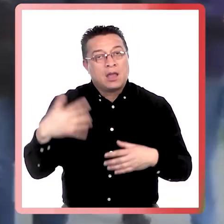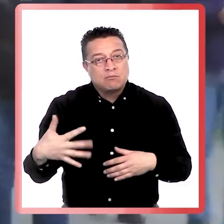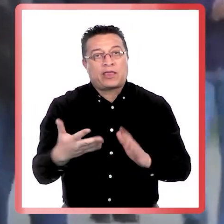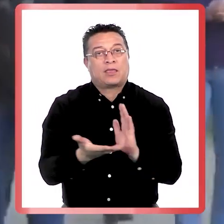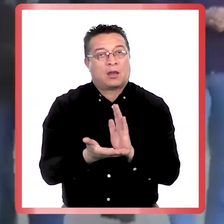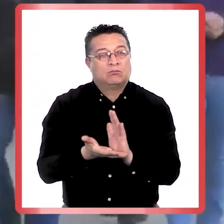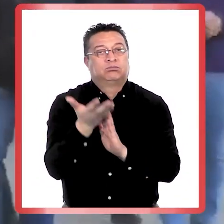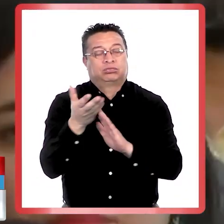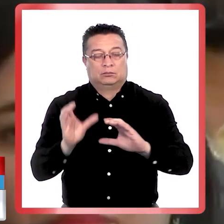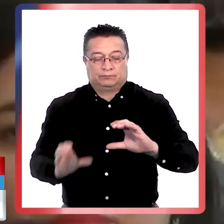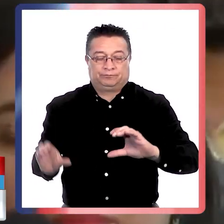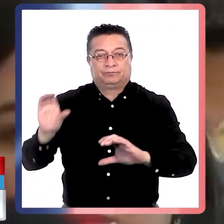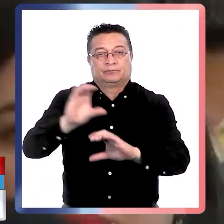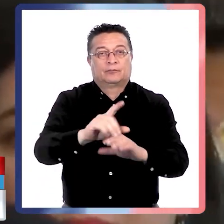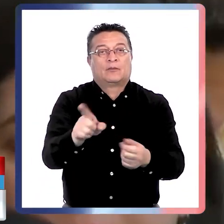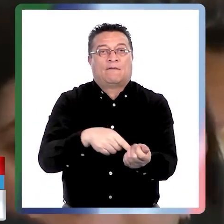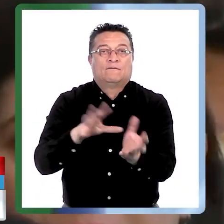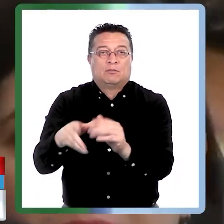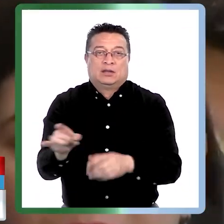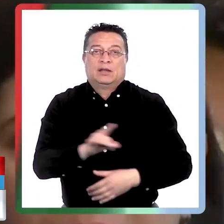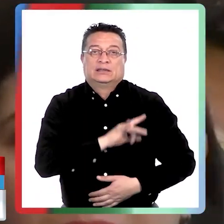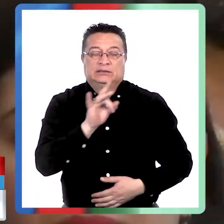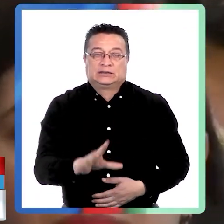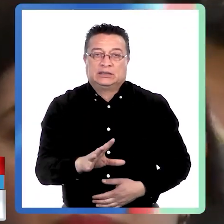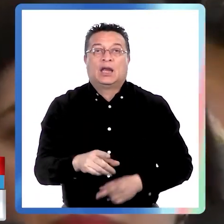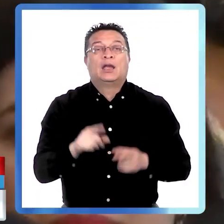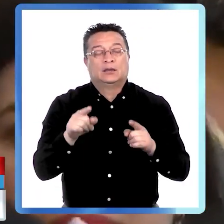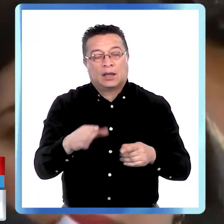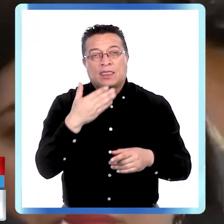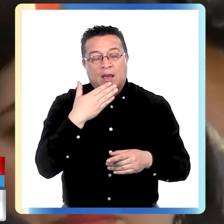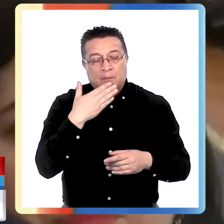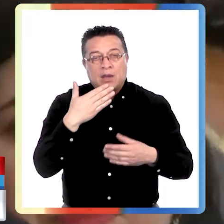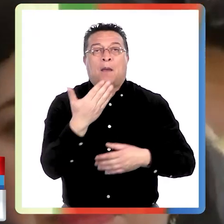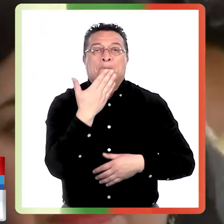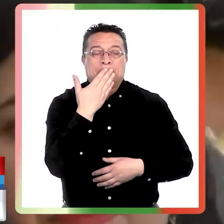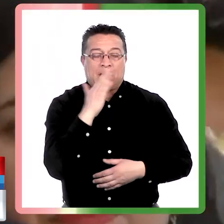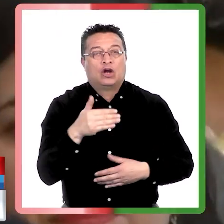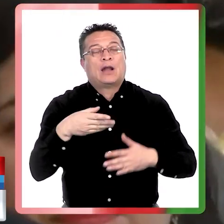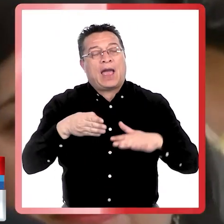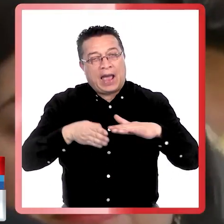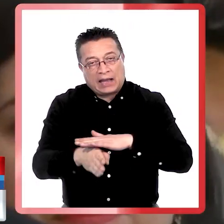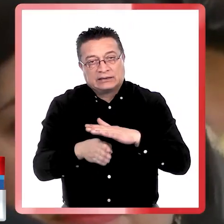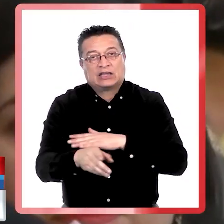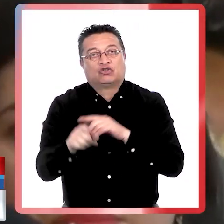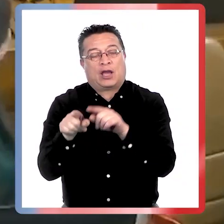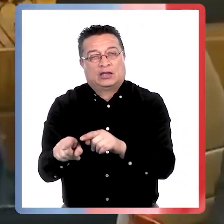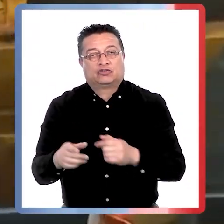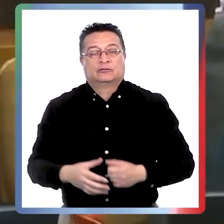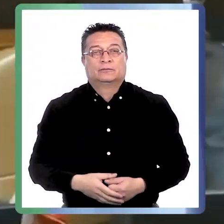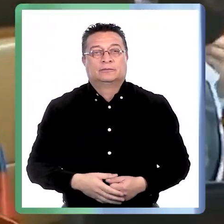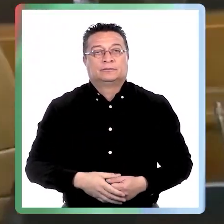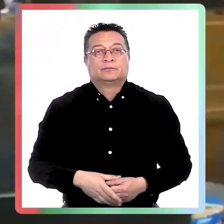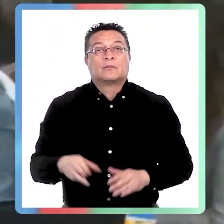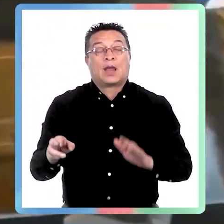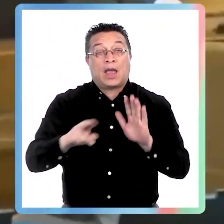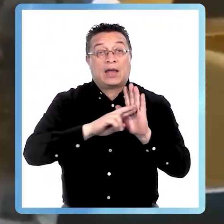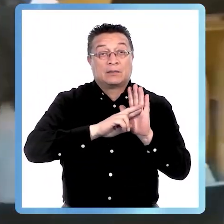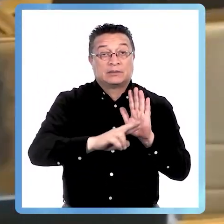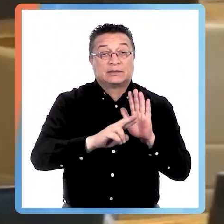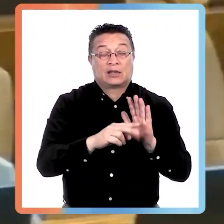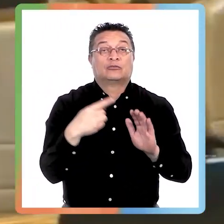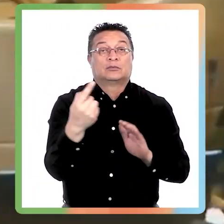eso es fundamental un aumento del subsidio para las familias chilenas y al mismo tiempo un mejoramiento en el acceso a este.